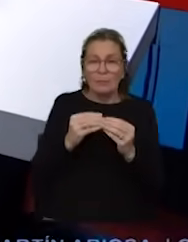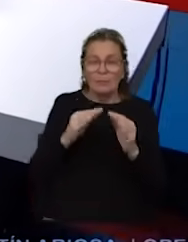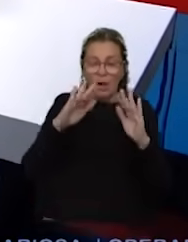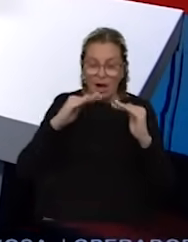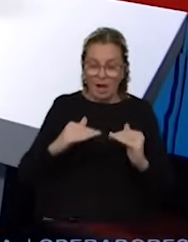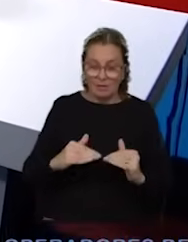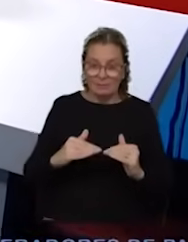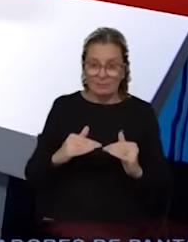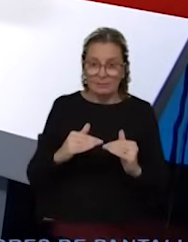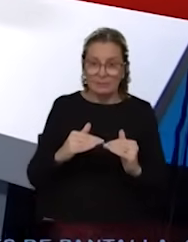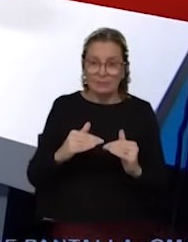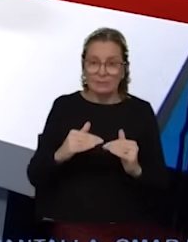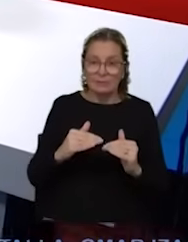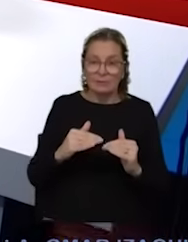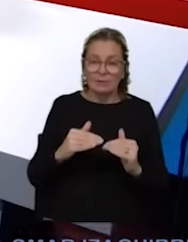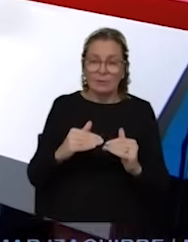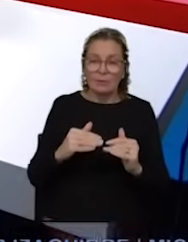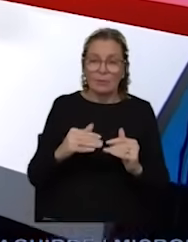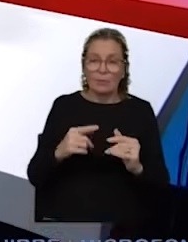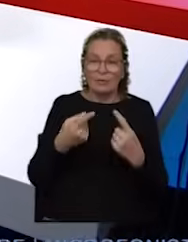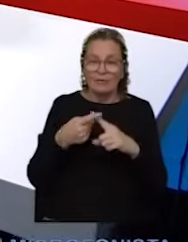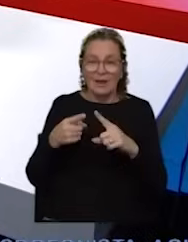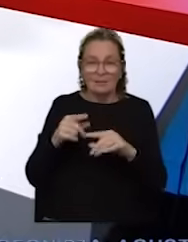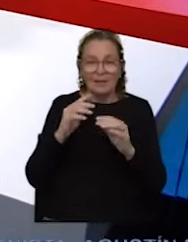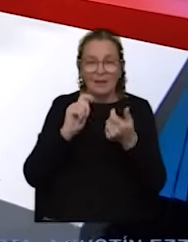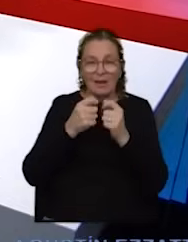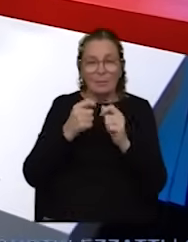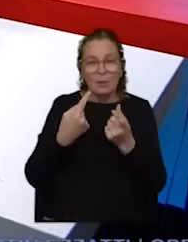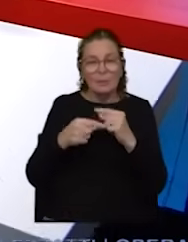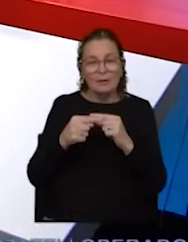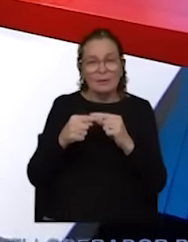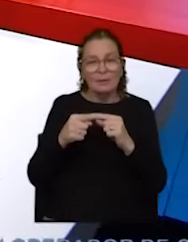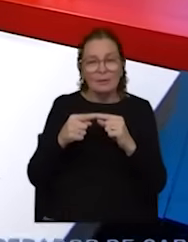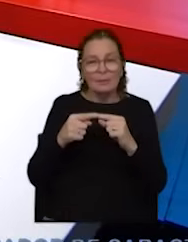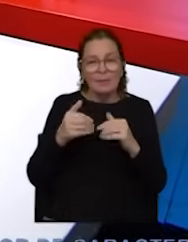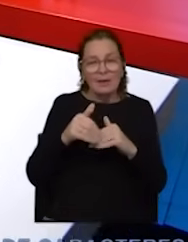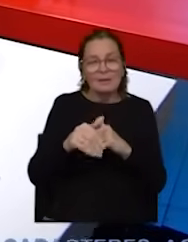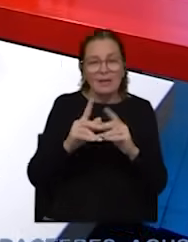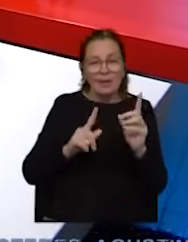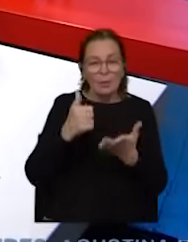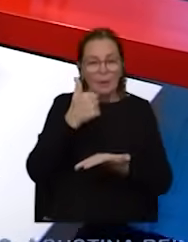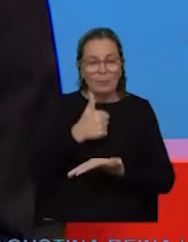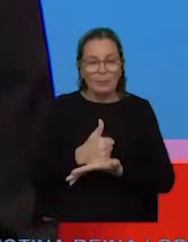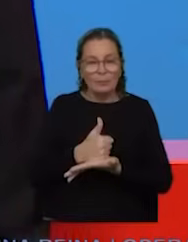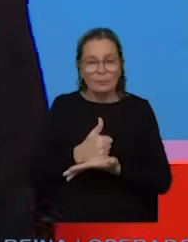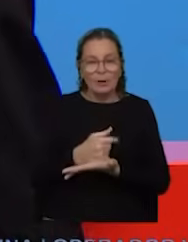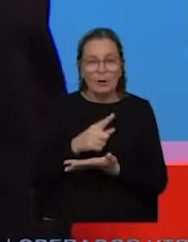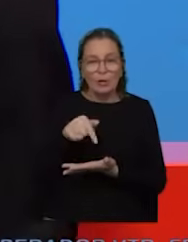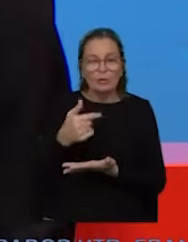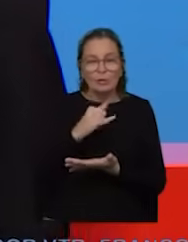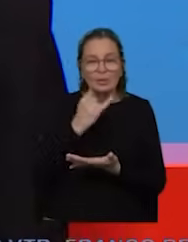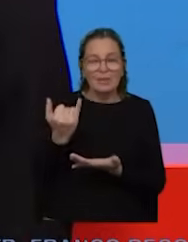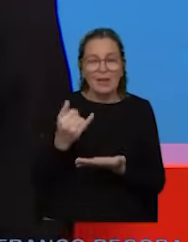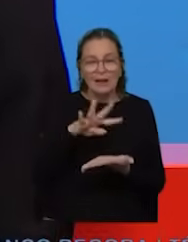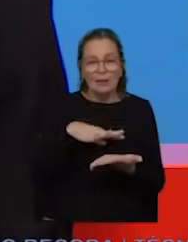tensiones no este con con con los determinados cambios pero que no definitiva Más allá de de alguna postura el otro día leía un tweet